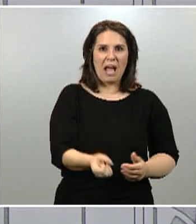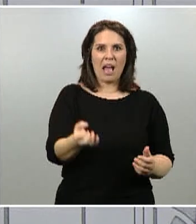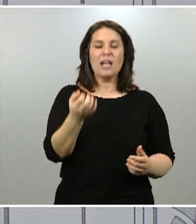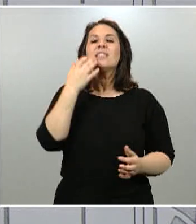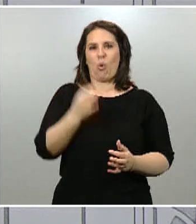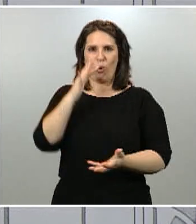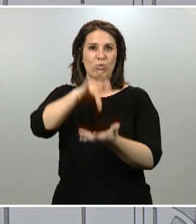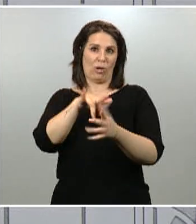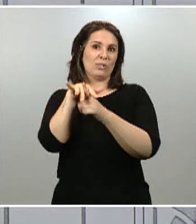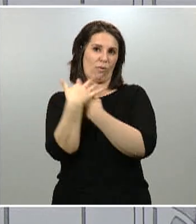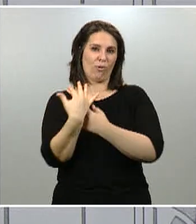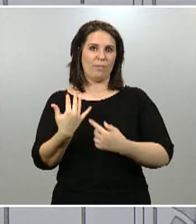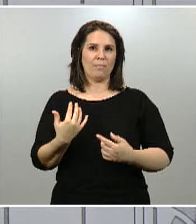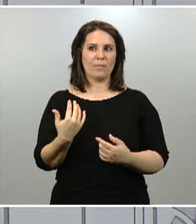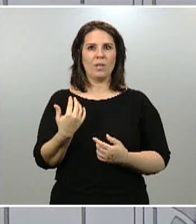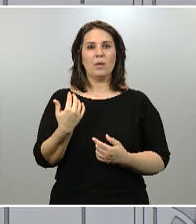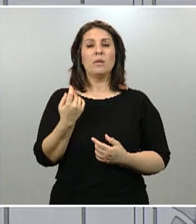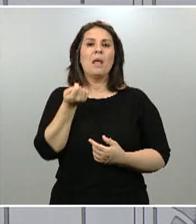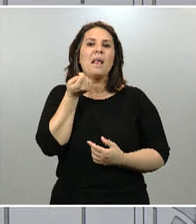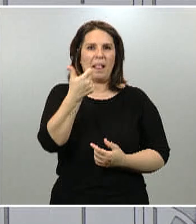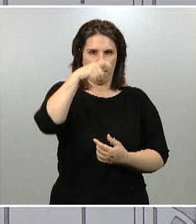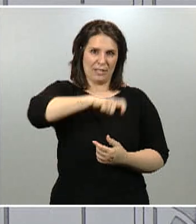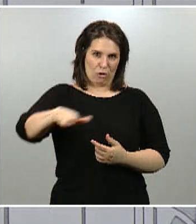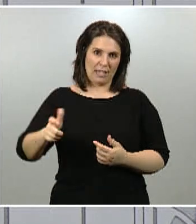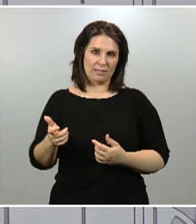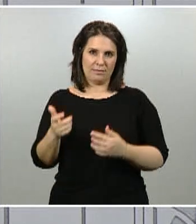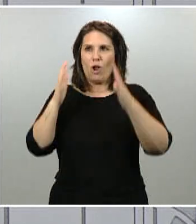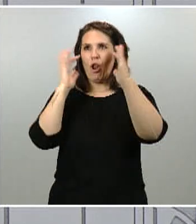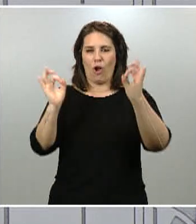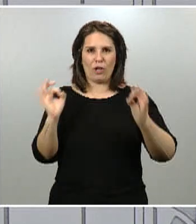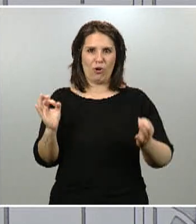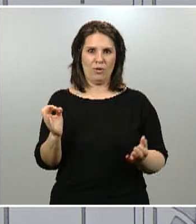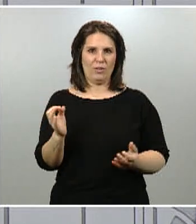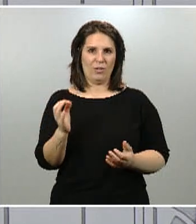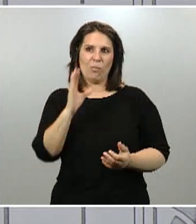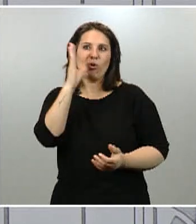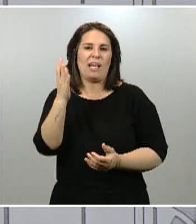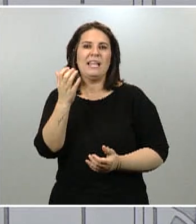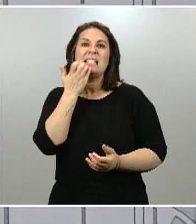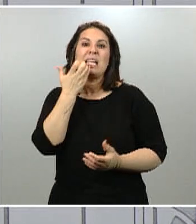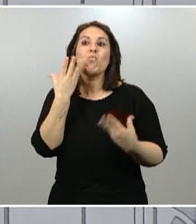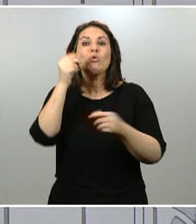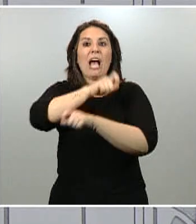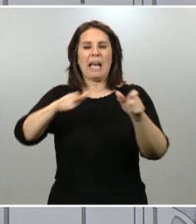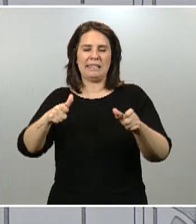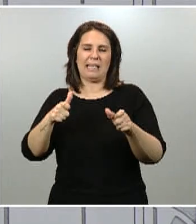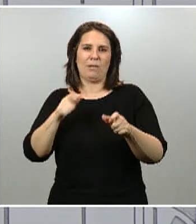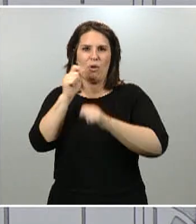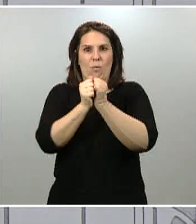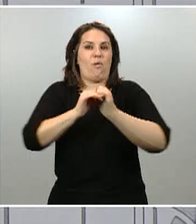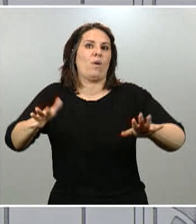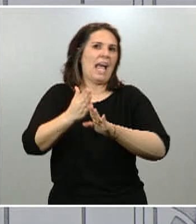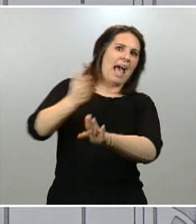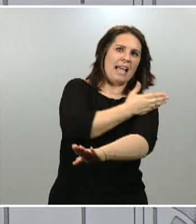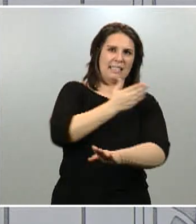número relativamente pequeño, porque si no es muy posible que nuestras epidemias hubieran empezado antes, pero sí que hubo casos.